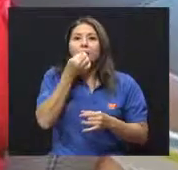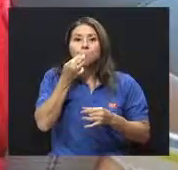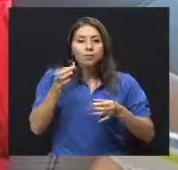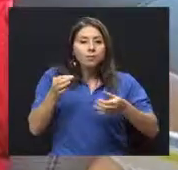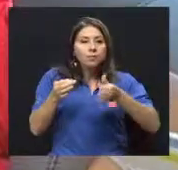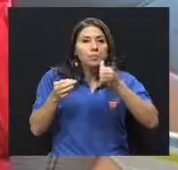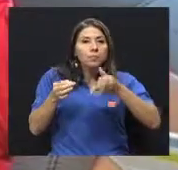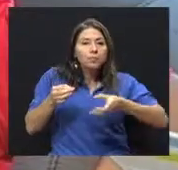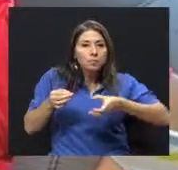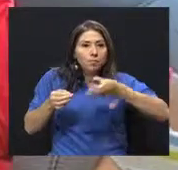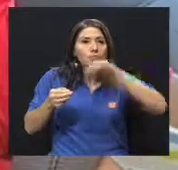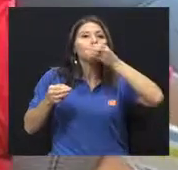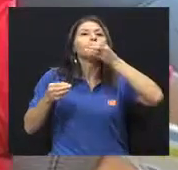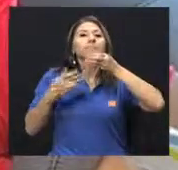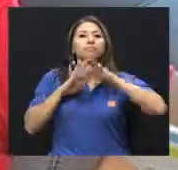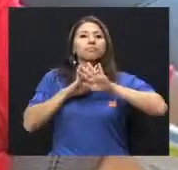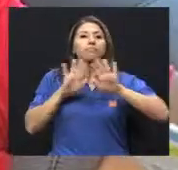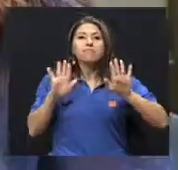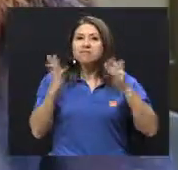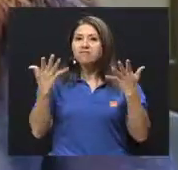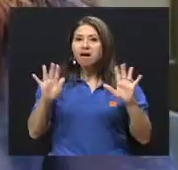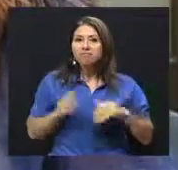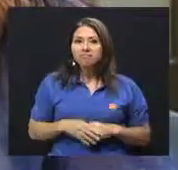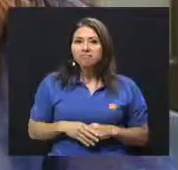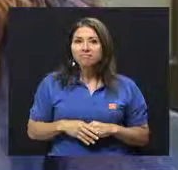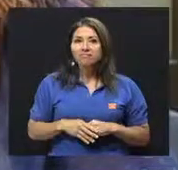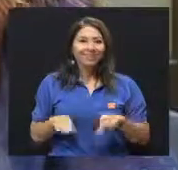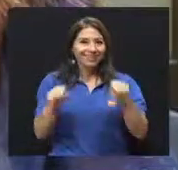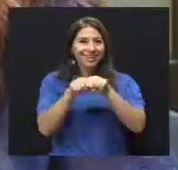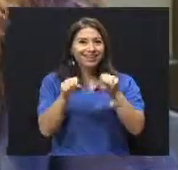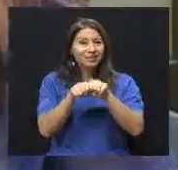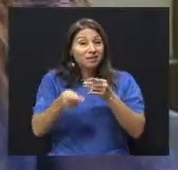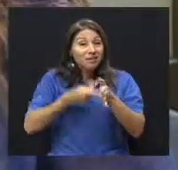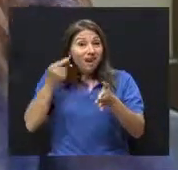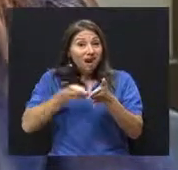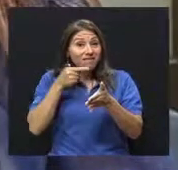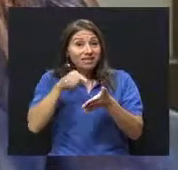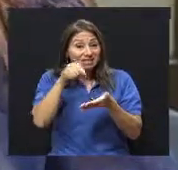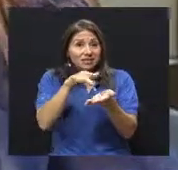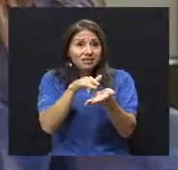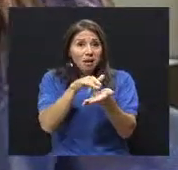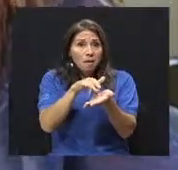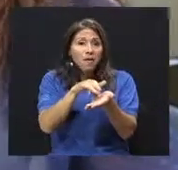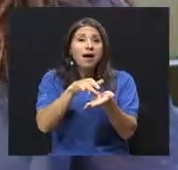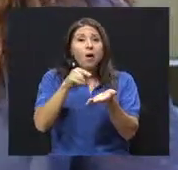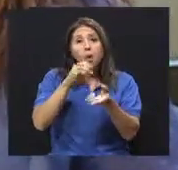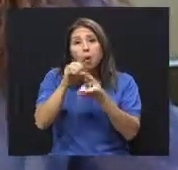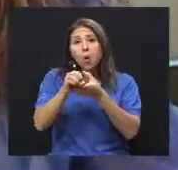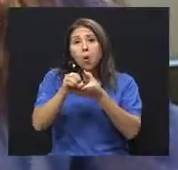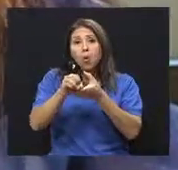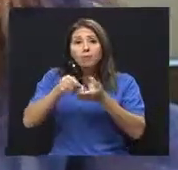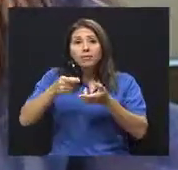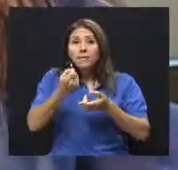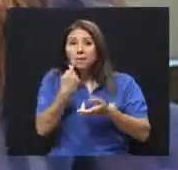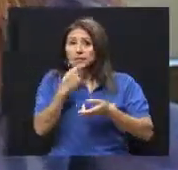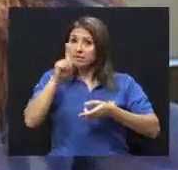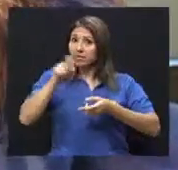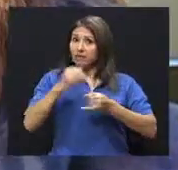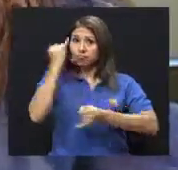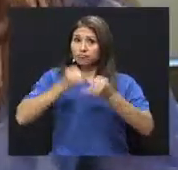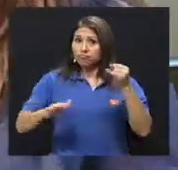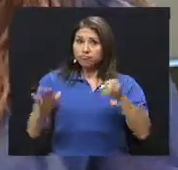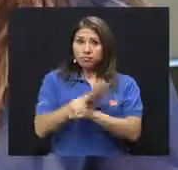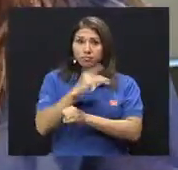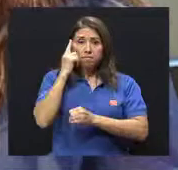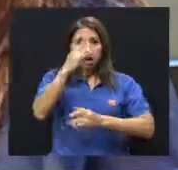pastilla, el agua, ya. Ah, bueno, porque también es que a veces esas pastillas, esos jarabes, hay que tomarlos para completar